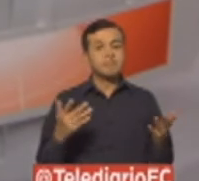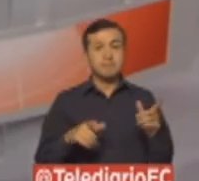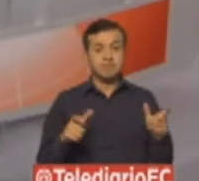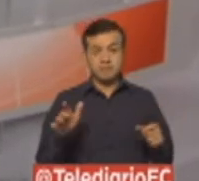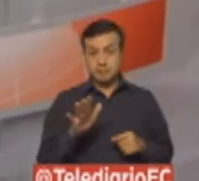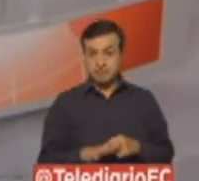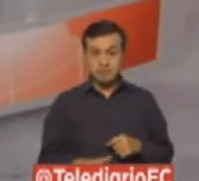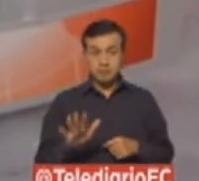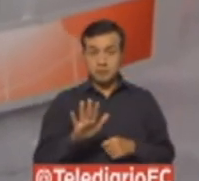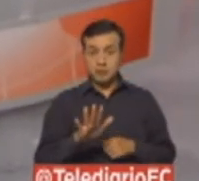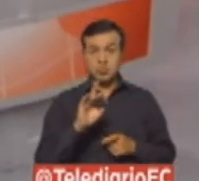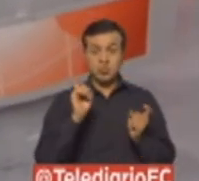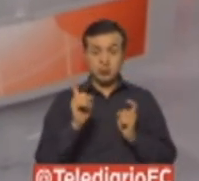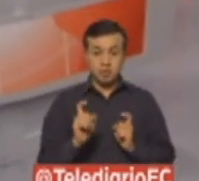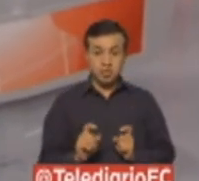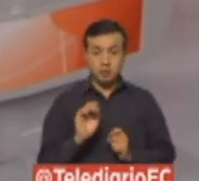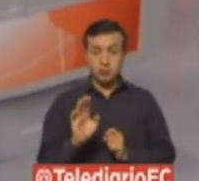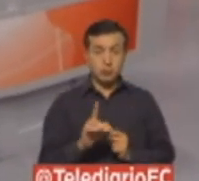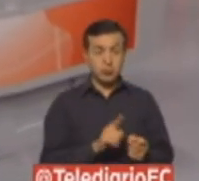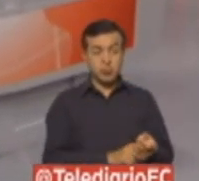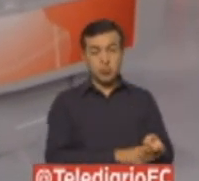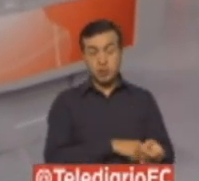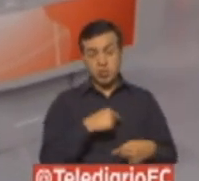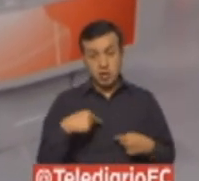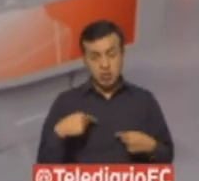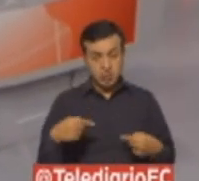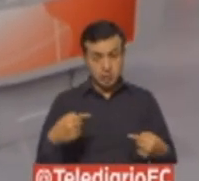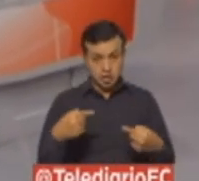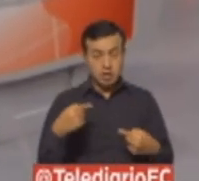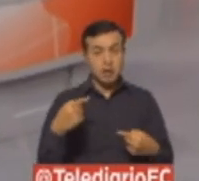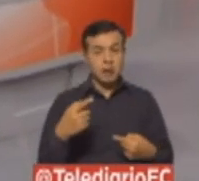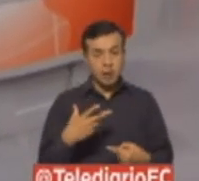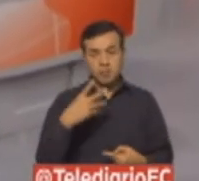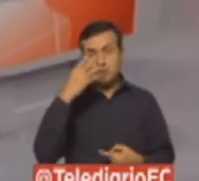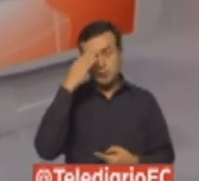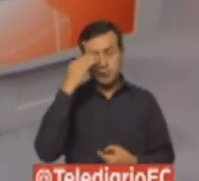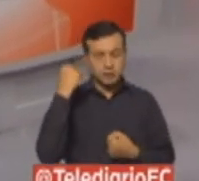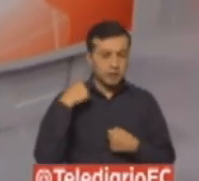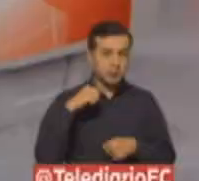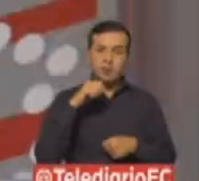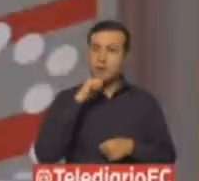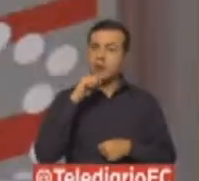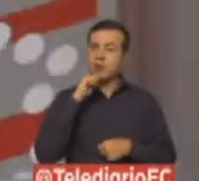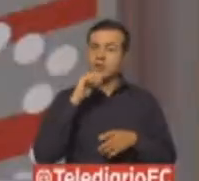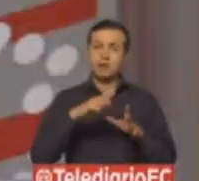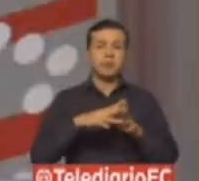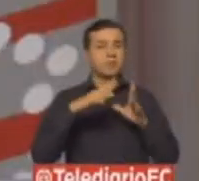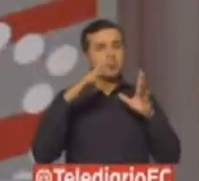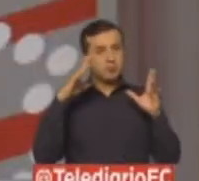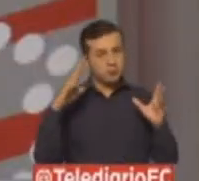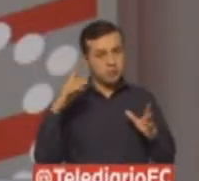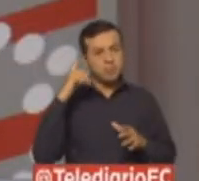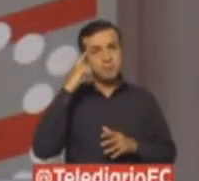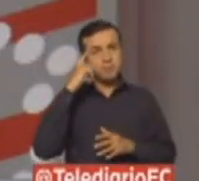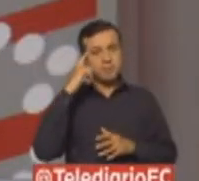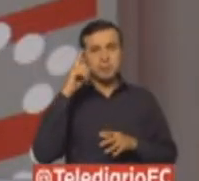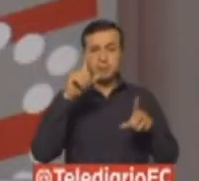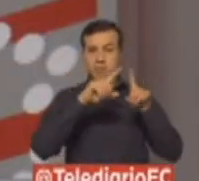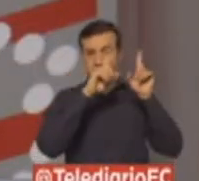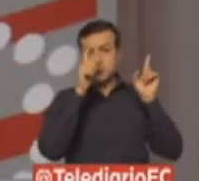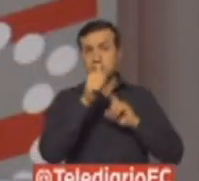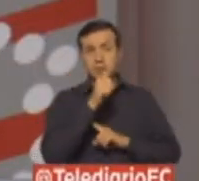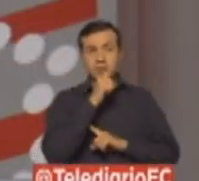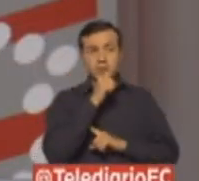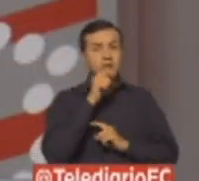ciudadanía también cambiar sus prácticas de todos los días entonces esto ha sido parte del esfuerzo y todavía queda mucho por hacer yo creo que el concepto el privado